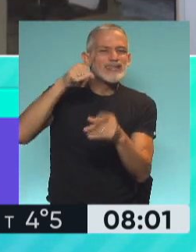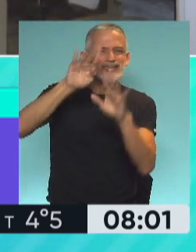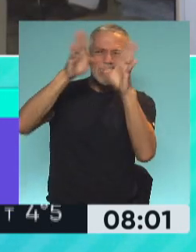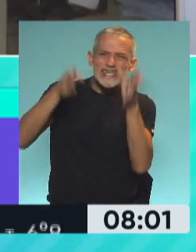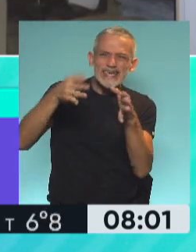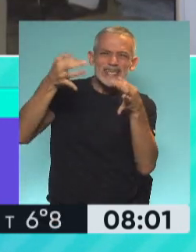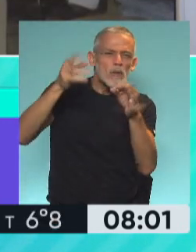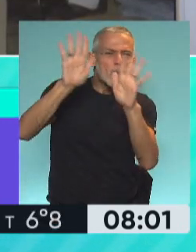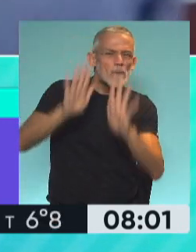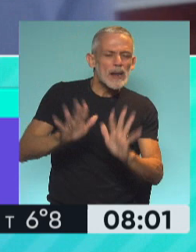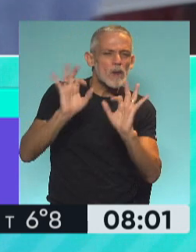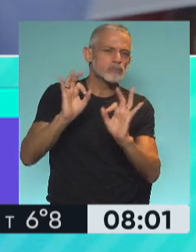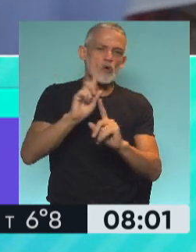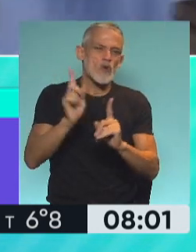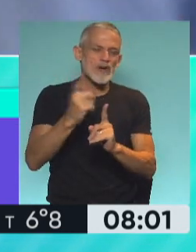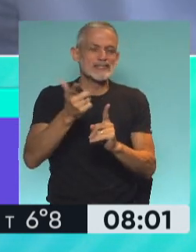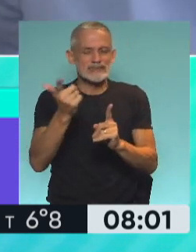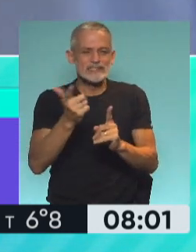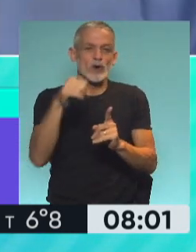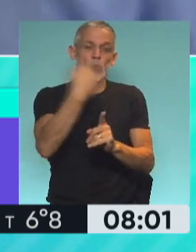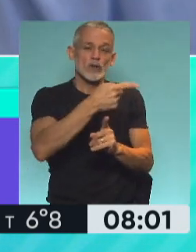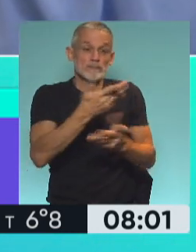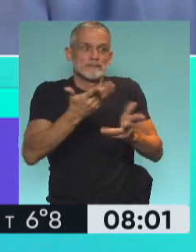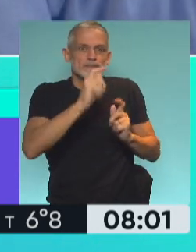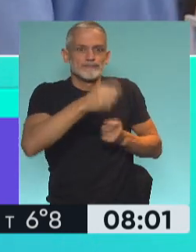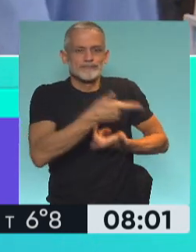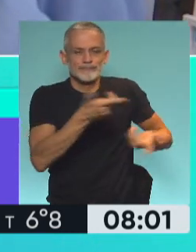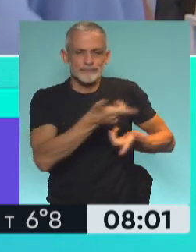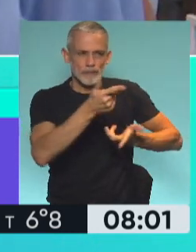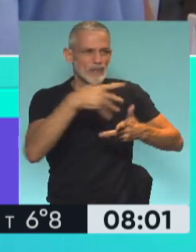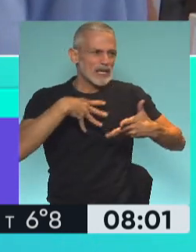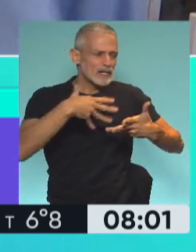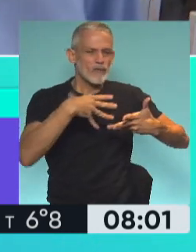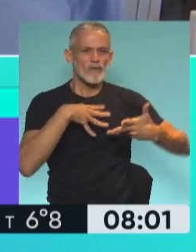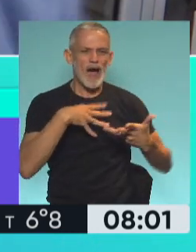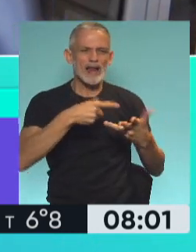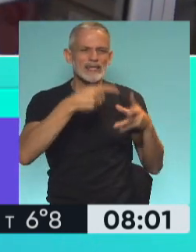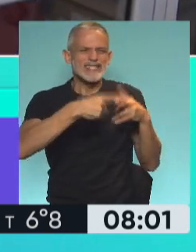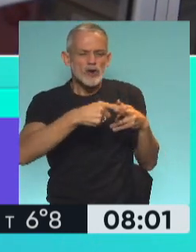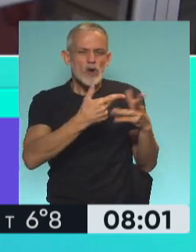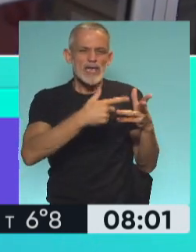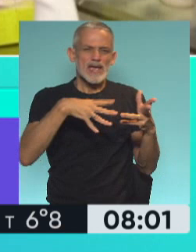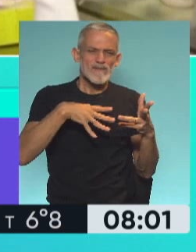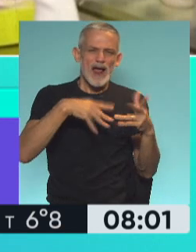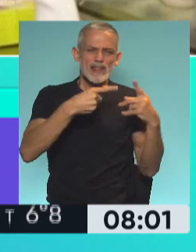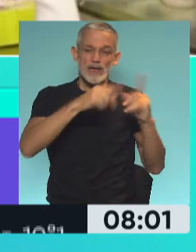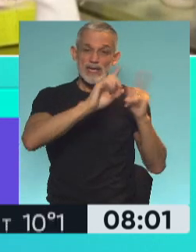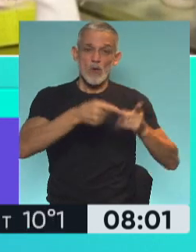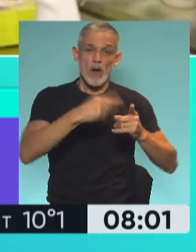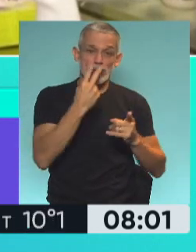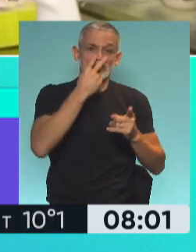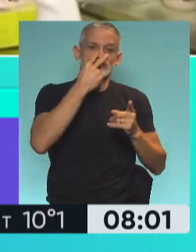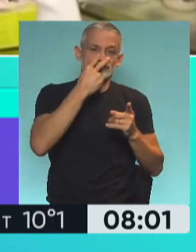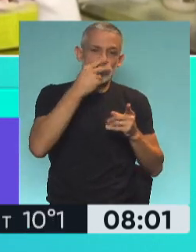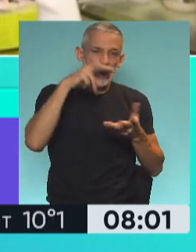están primariamente preparados ni en lo físico, ni en lo tecnológico, ni tampoco en el